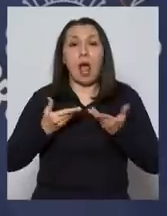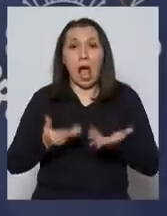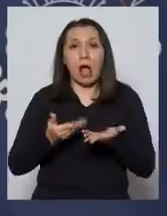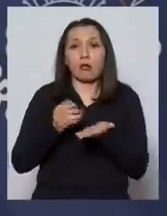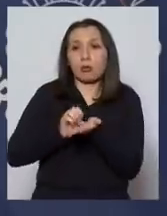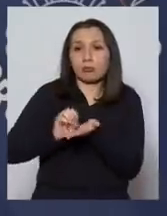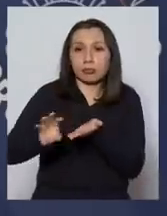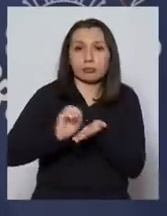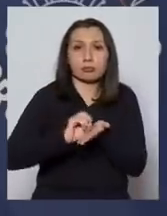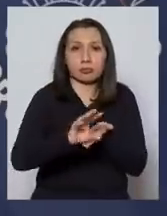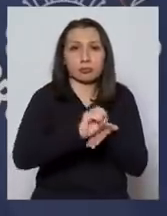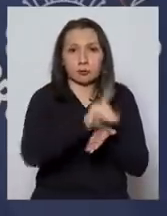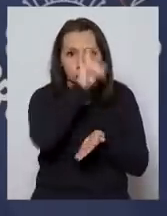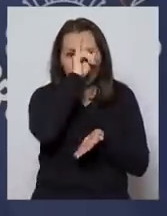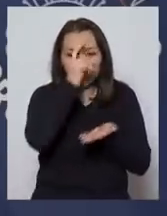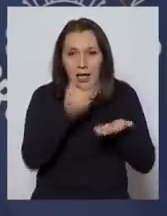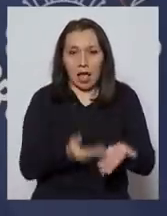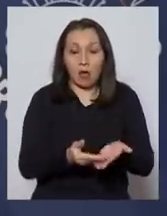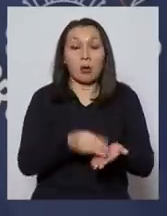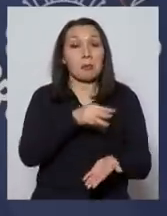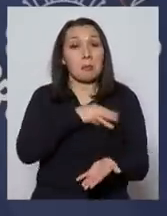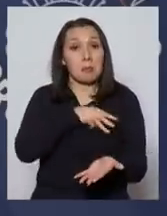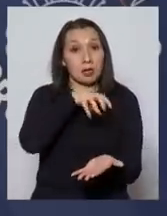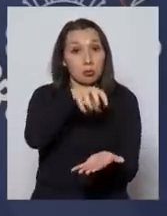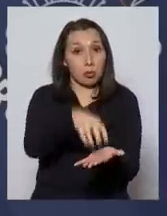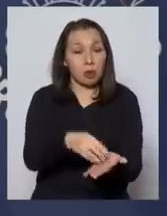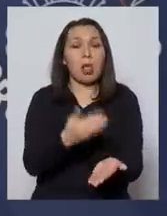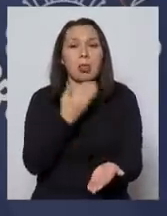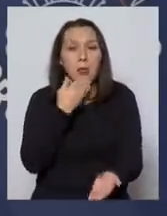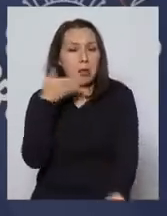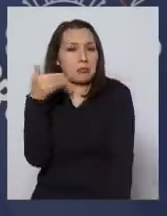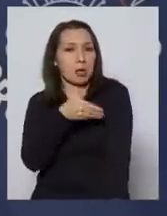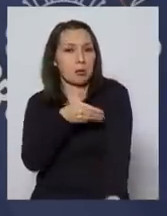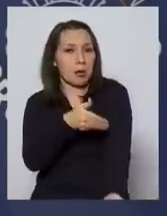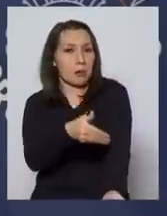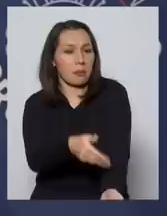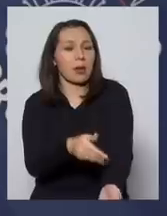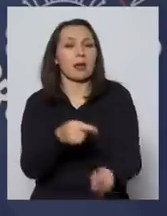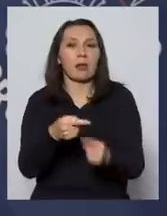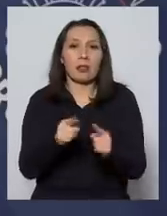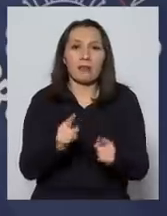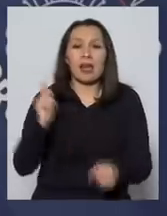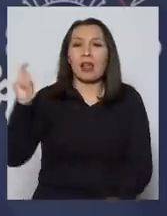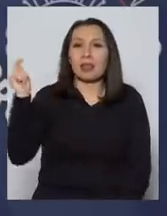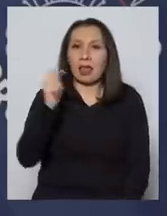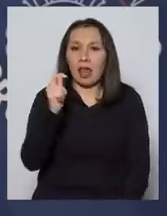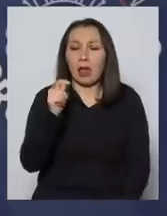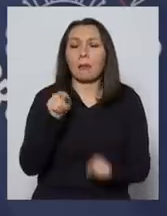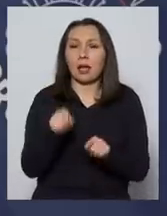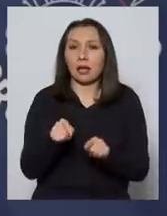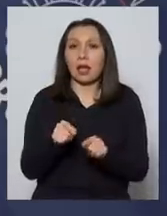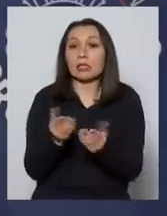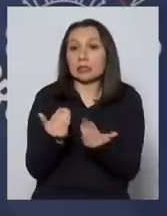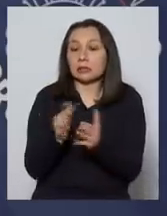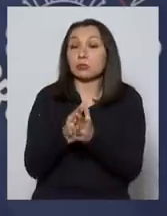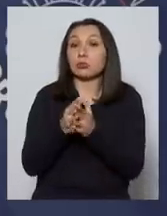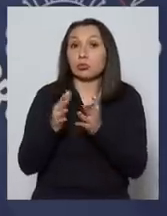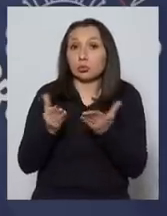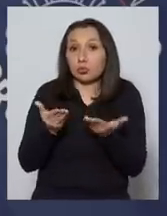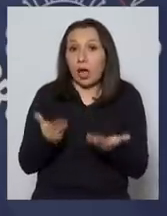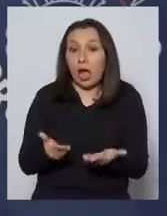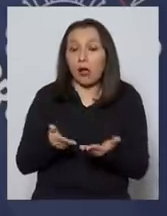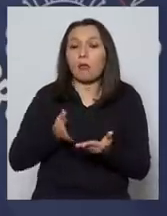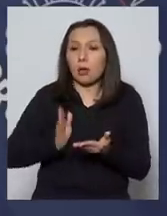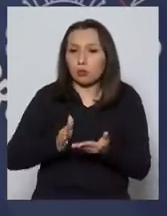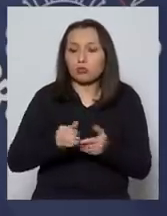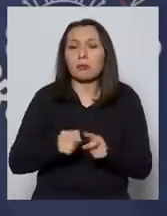siendo distribuidos a los hospitales, tanto de la región metropolitana como también de la región de Tarapacá, que también lo necesita en estos momentos